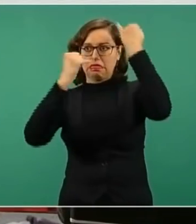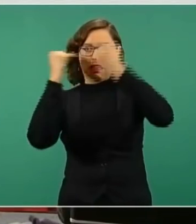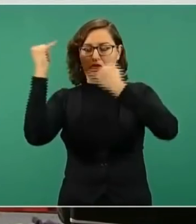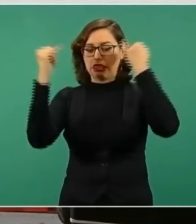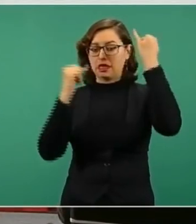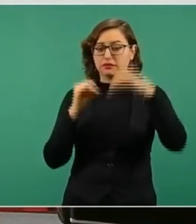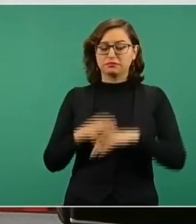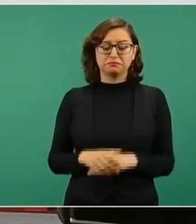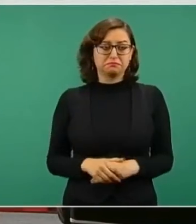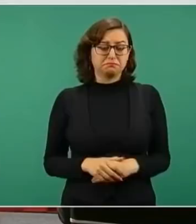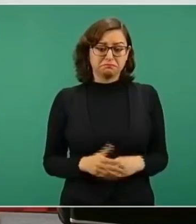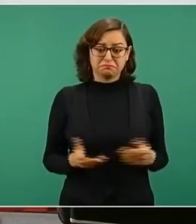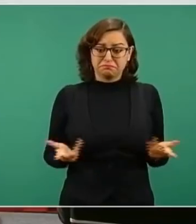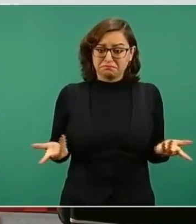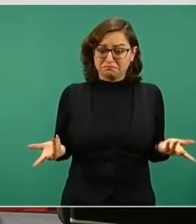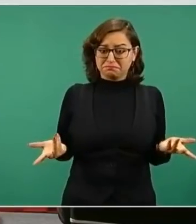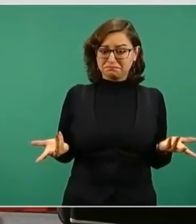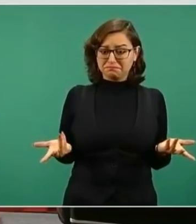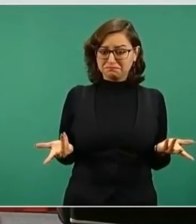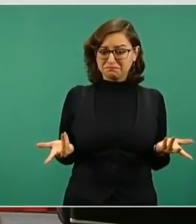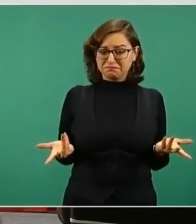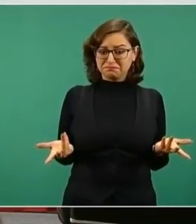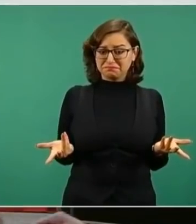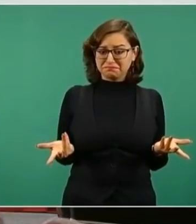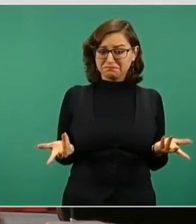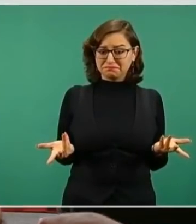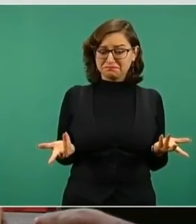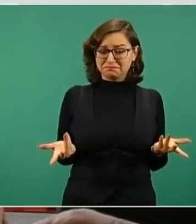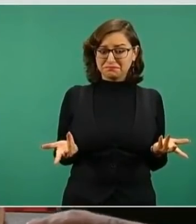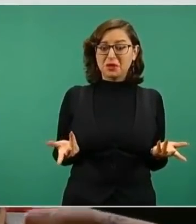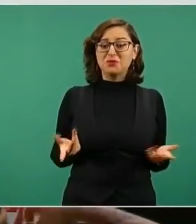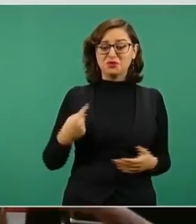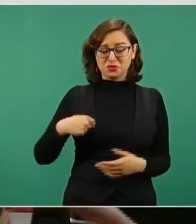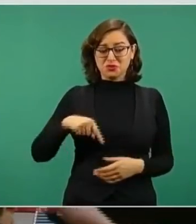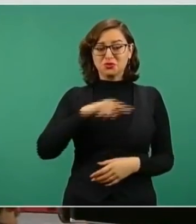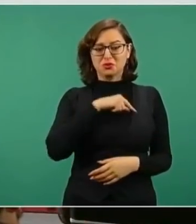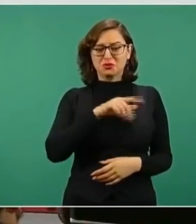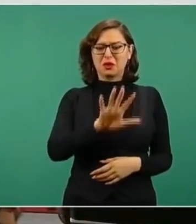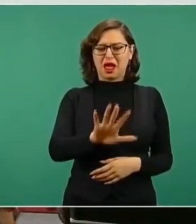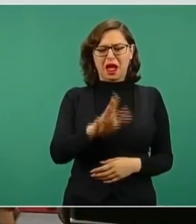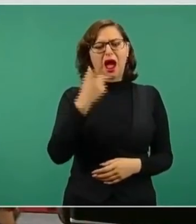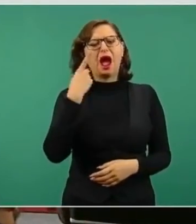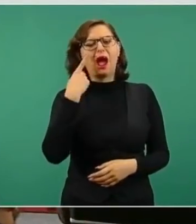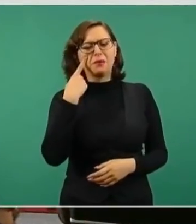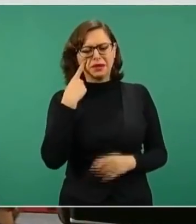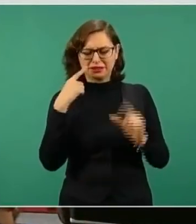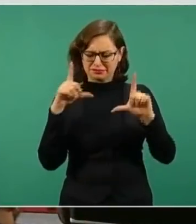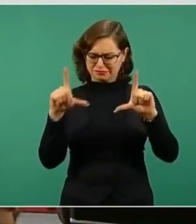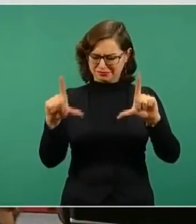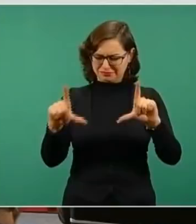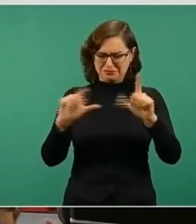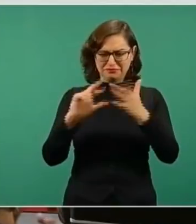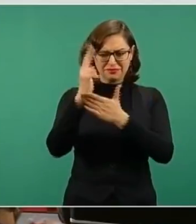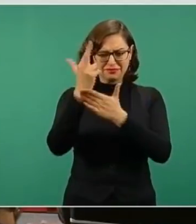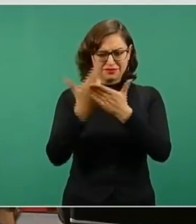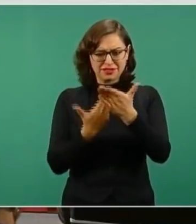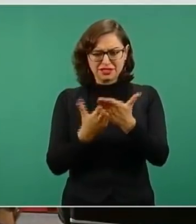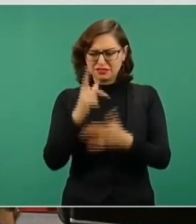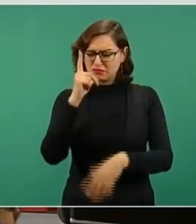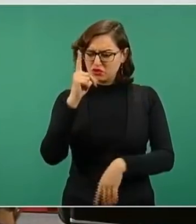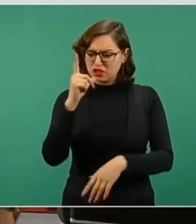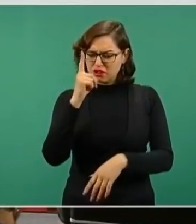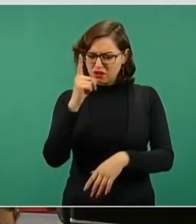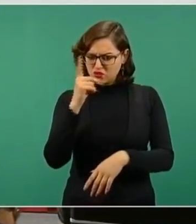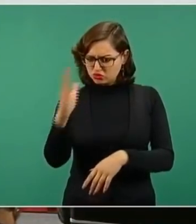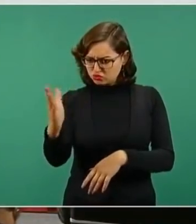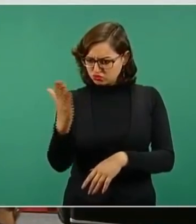Bueno, pues este es por eso primero dijimos o vimos cómo se lee un recibo de la luz, ¿no? Y vimos ahí